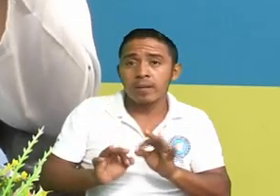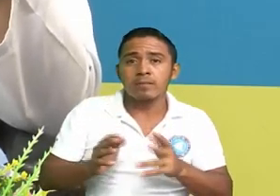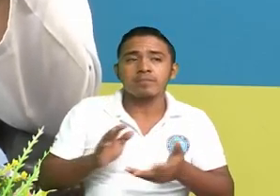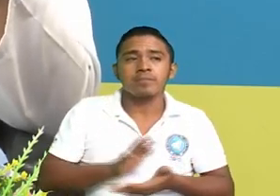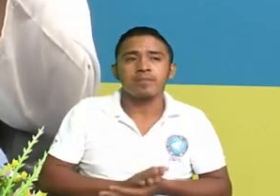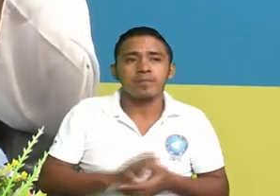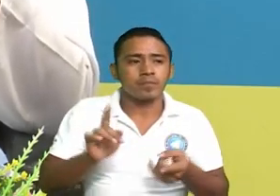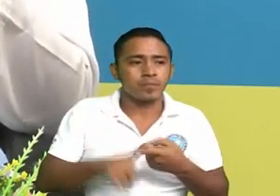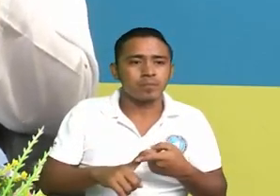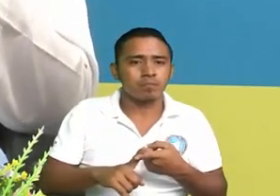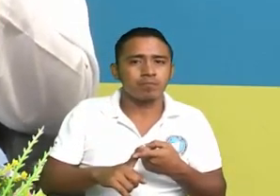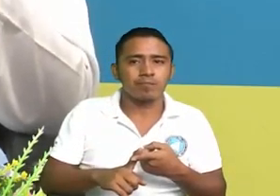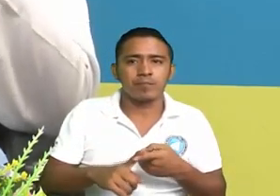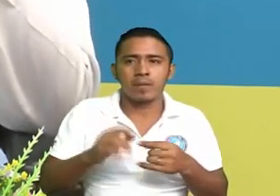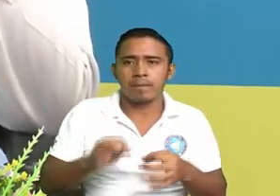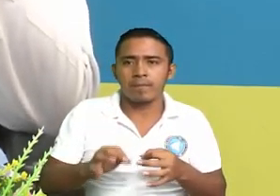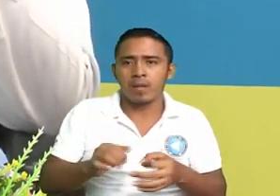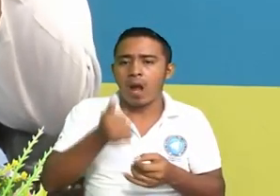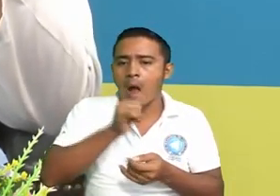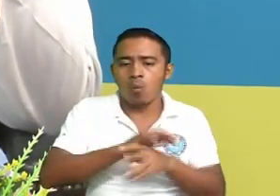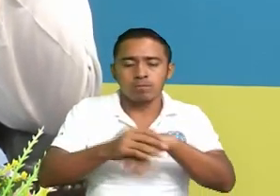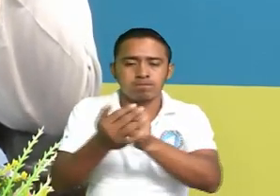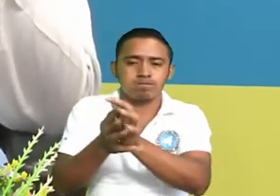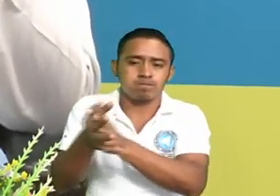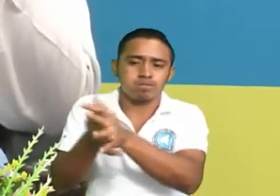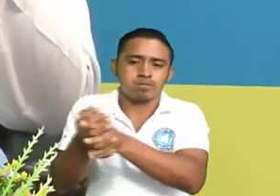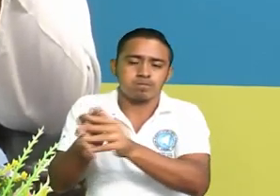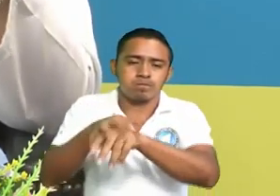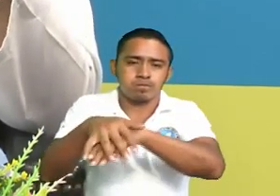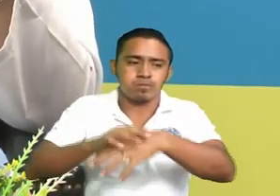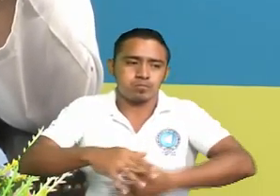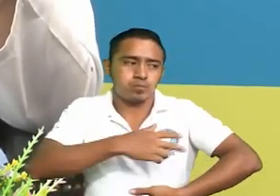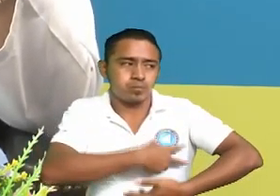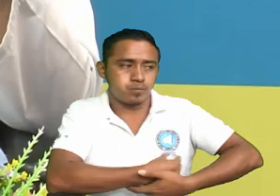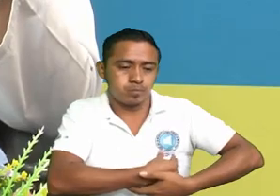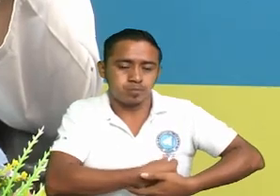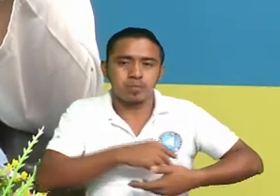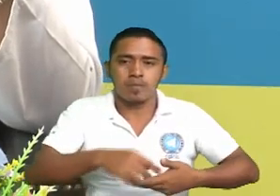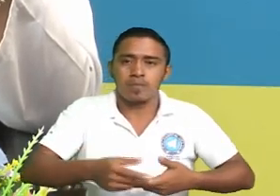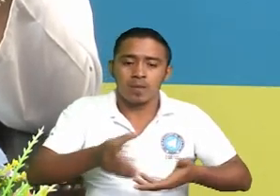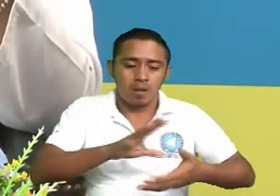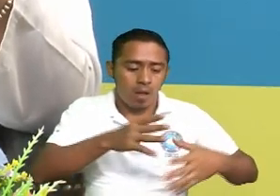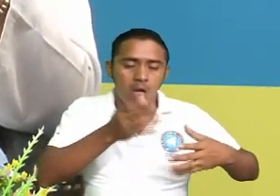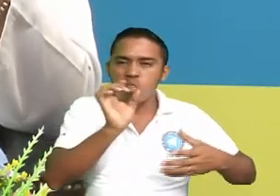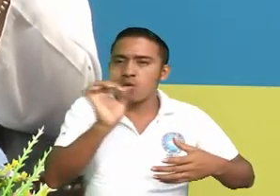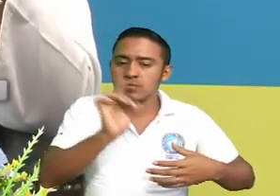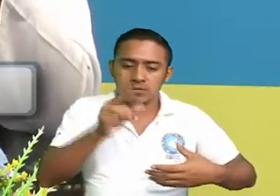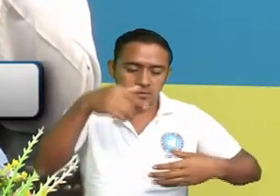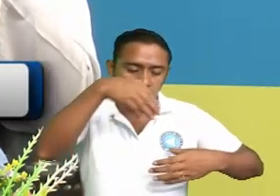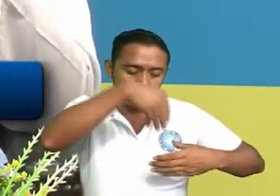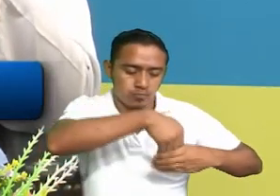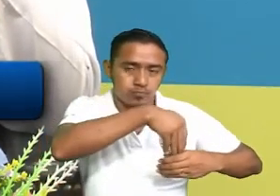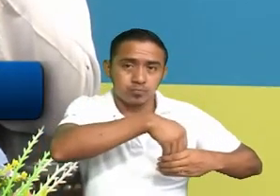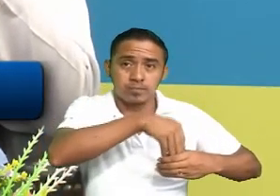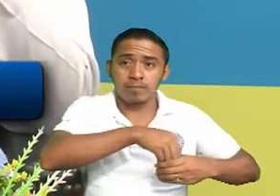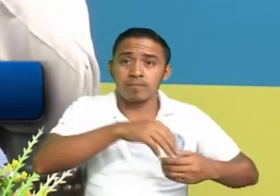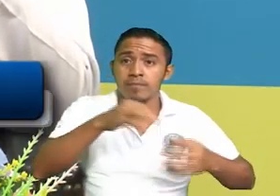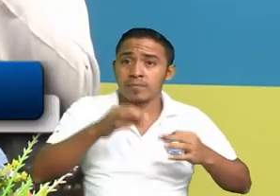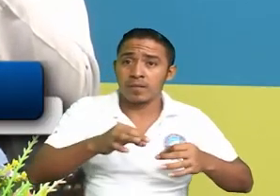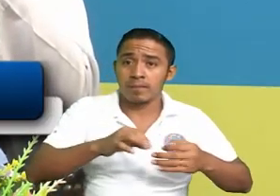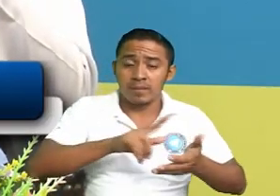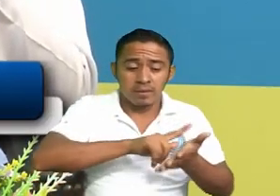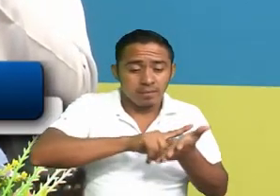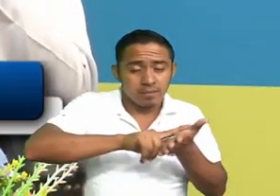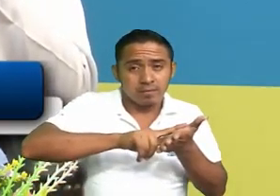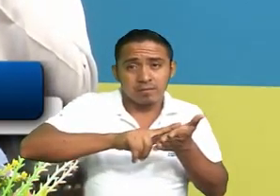de su bebé durante las horas laborales que esa madre no va a estar en casa. También hay que mencionarles de que si nosotros hacemos ese banco de leche